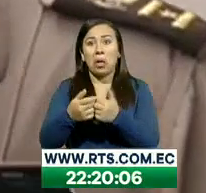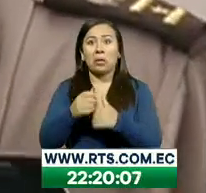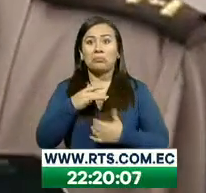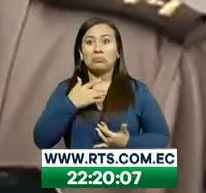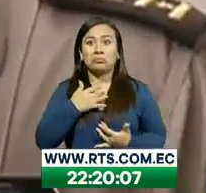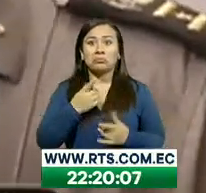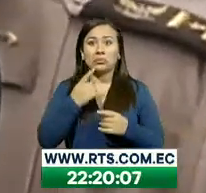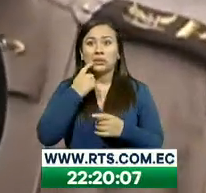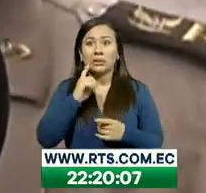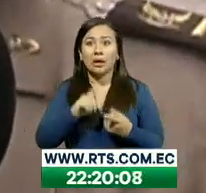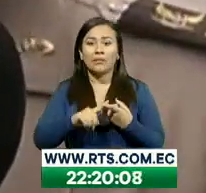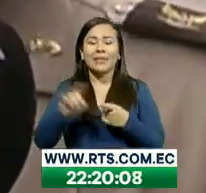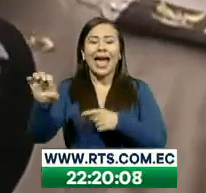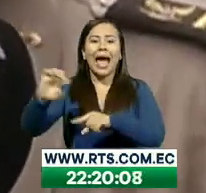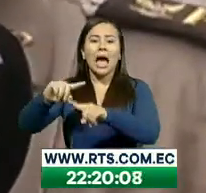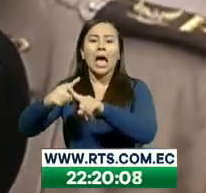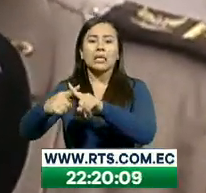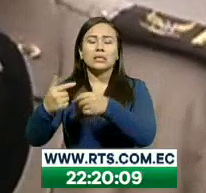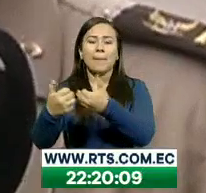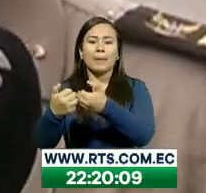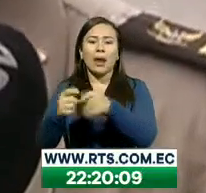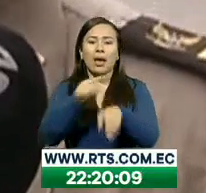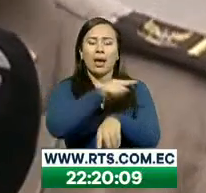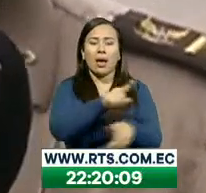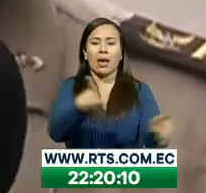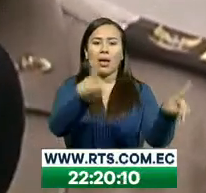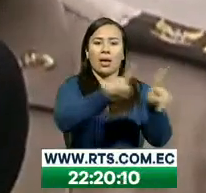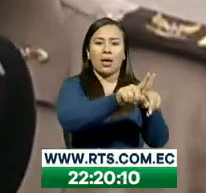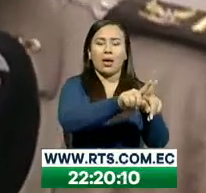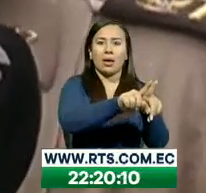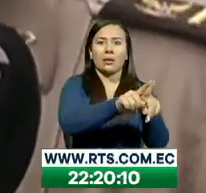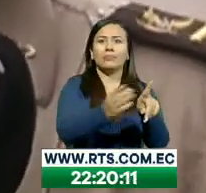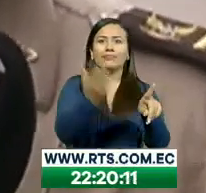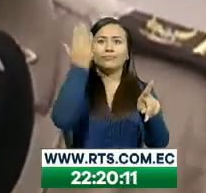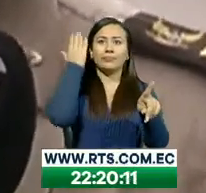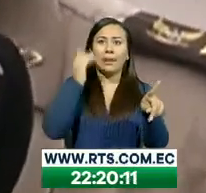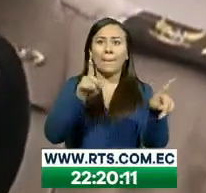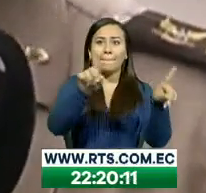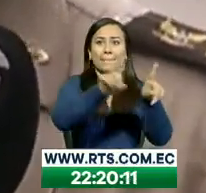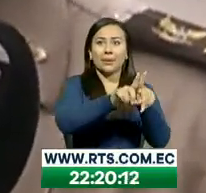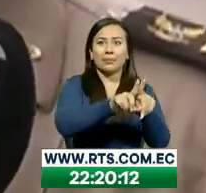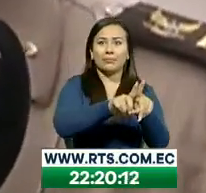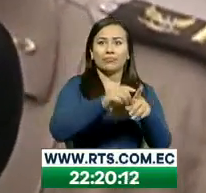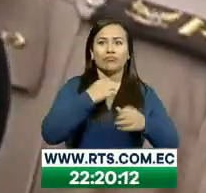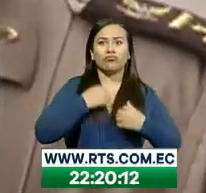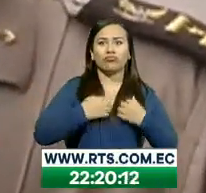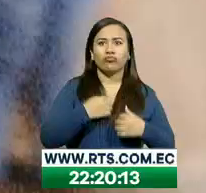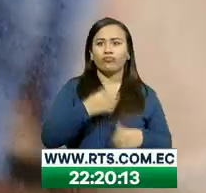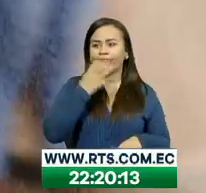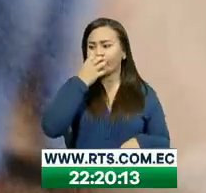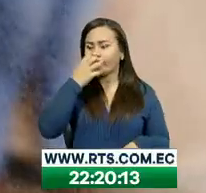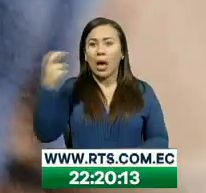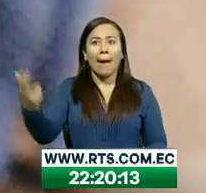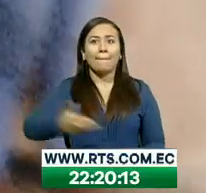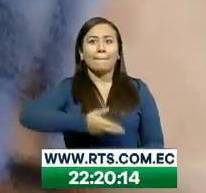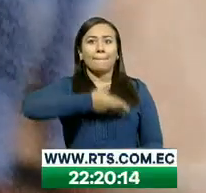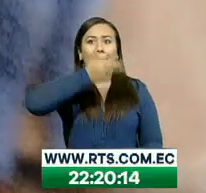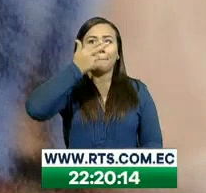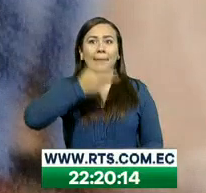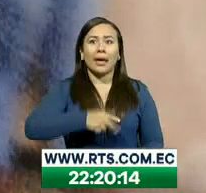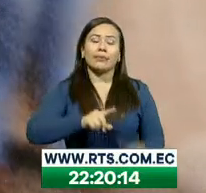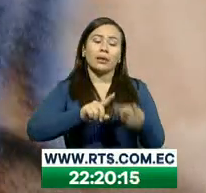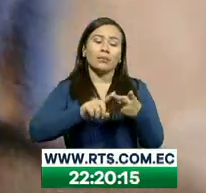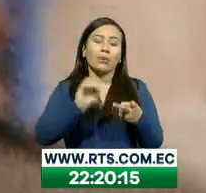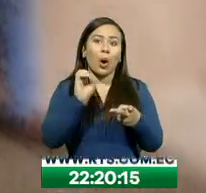sido expareja de la conviviente actual y la anterior pareja, pues, en su resentimiento actúa de esta manera. La otra versión indica